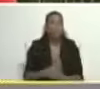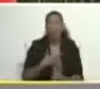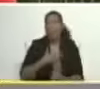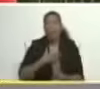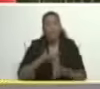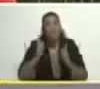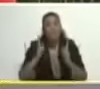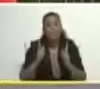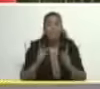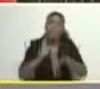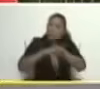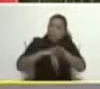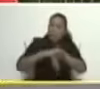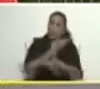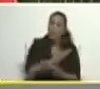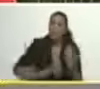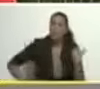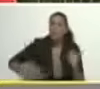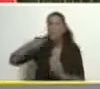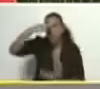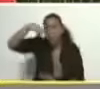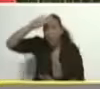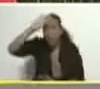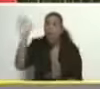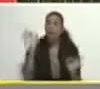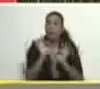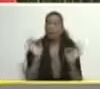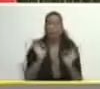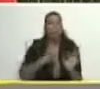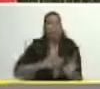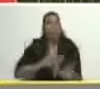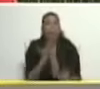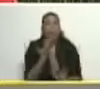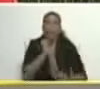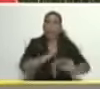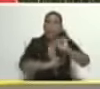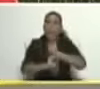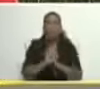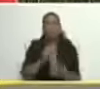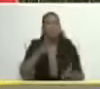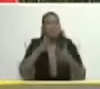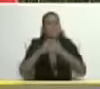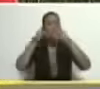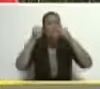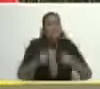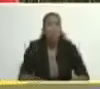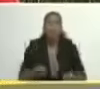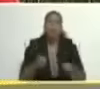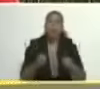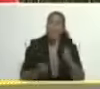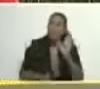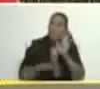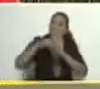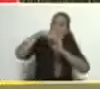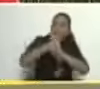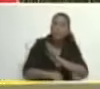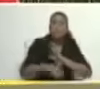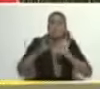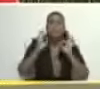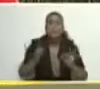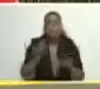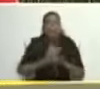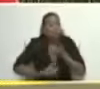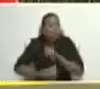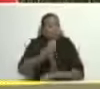Y le dije al presidente que no hay nada que pueda evitar que podamos fortalecer y profundizar nuestra